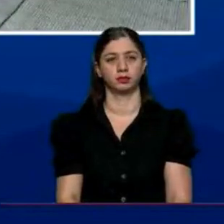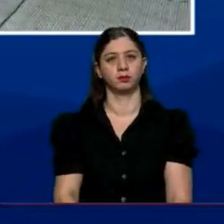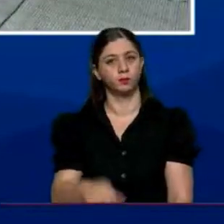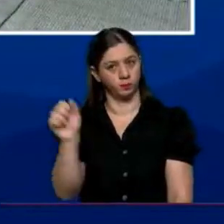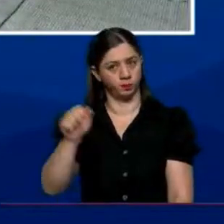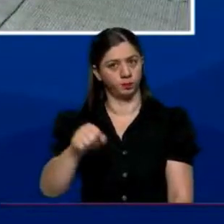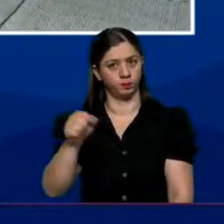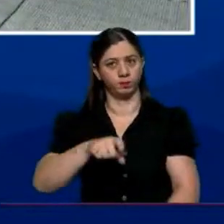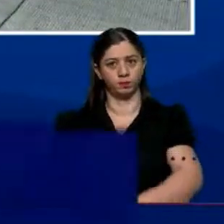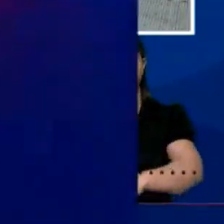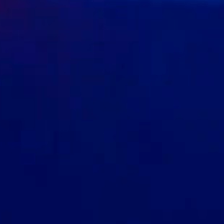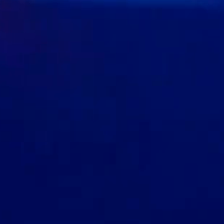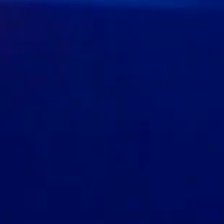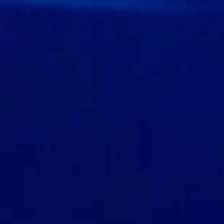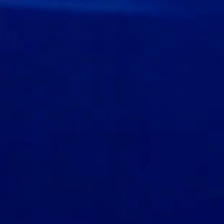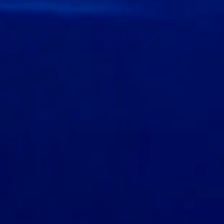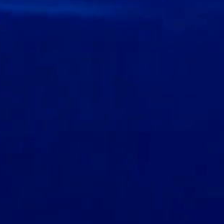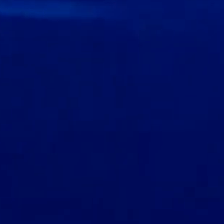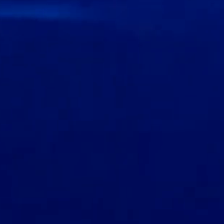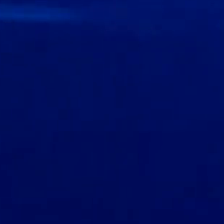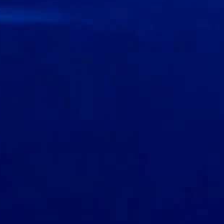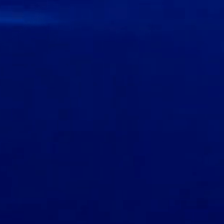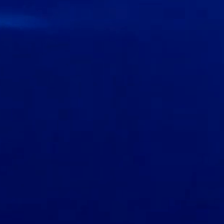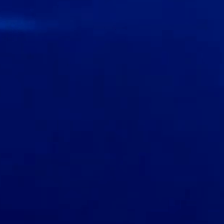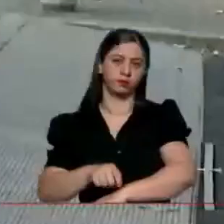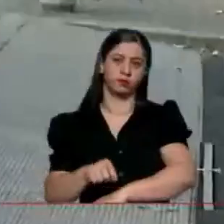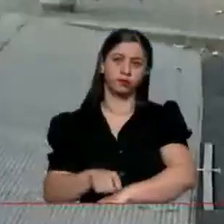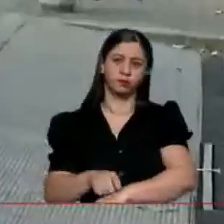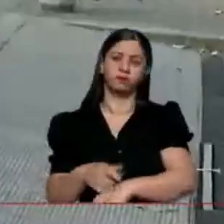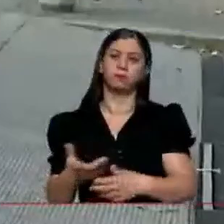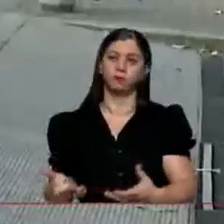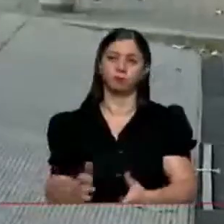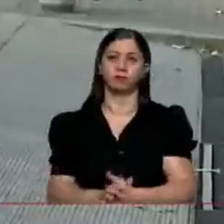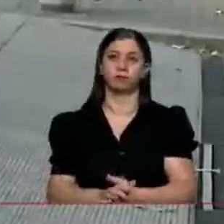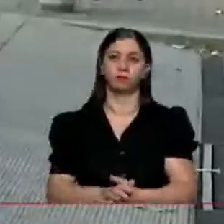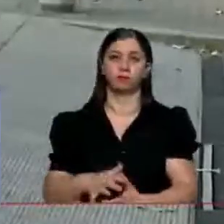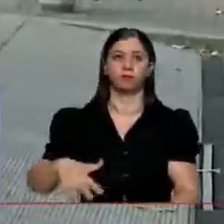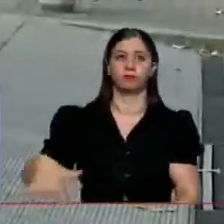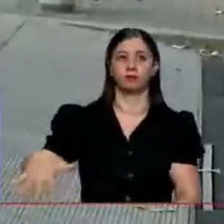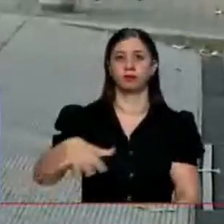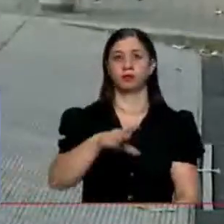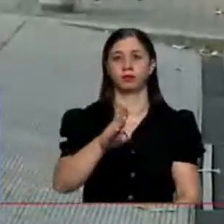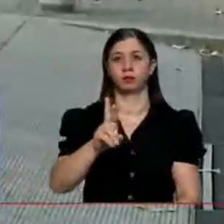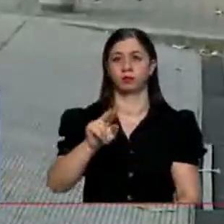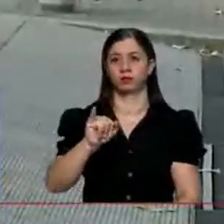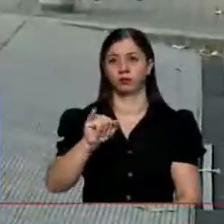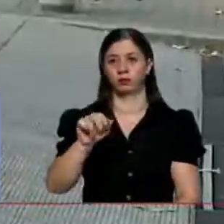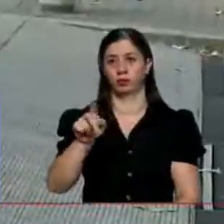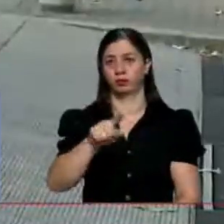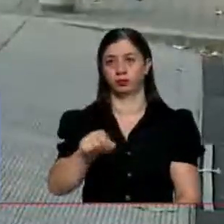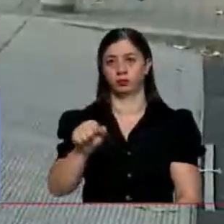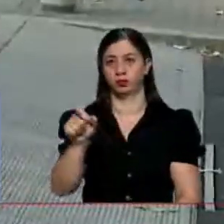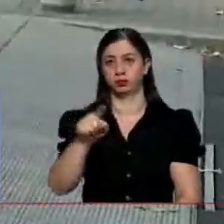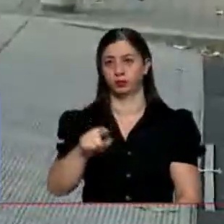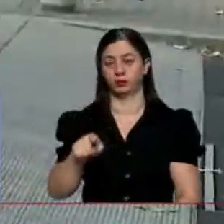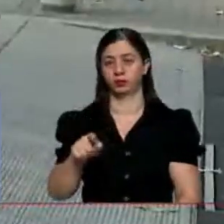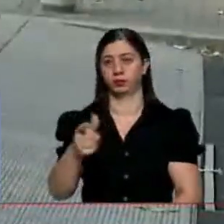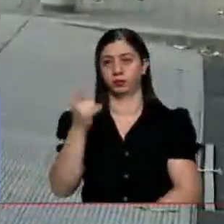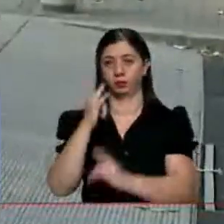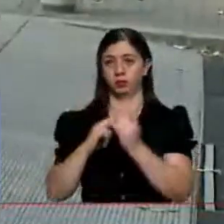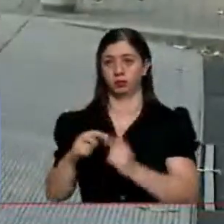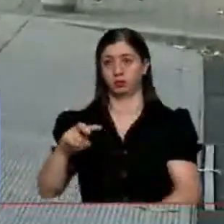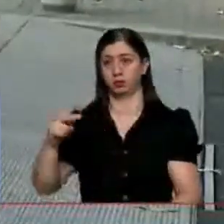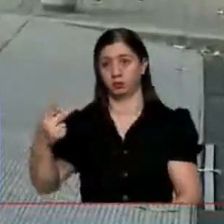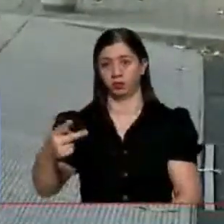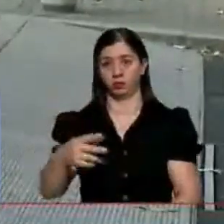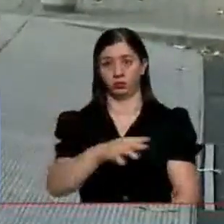Sí, señora, 7:18 y hablamos de Brisas de Las Palmas 2 y Haití. Son dos